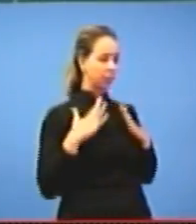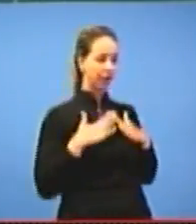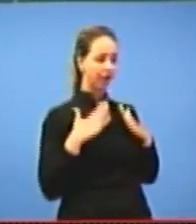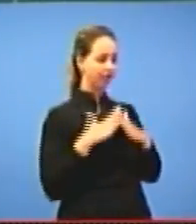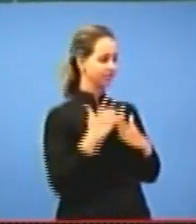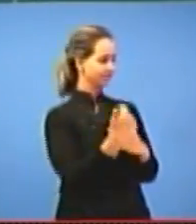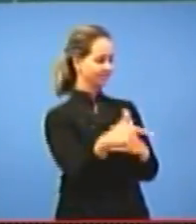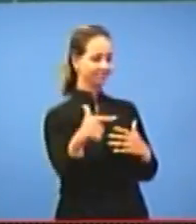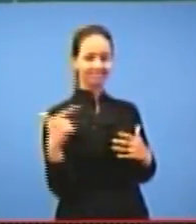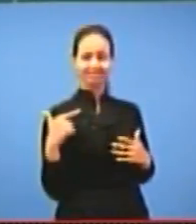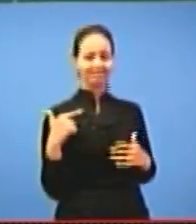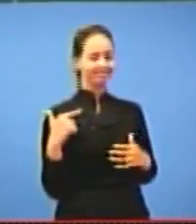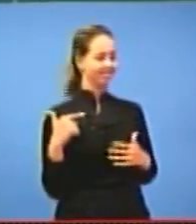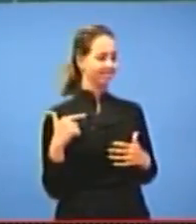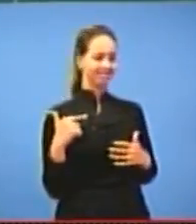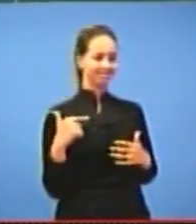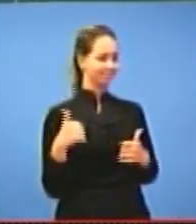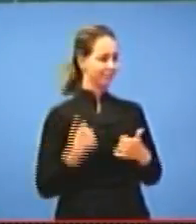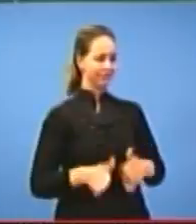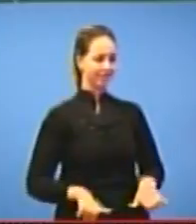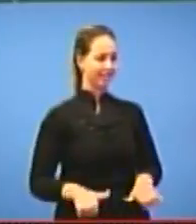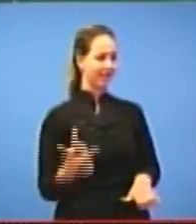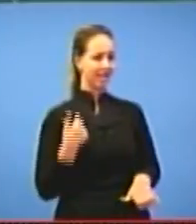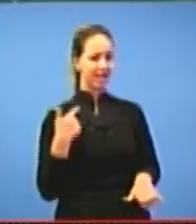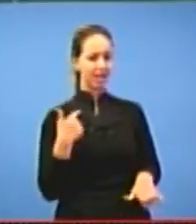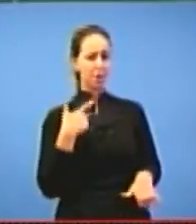tiene dónde apoyar la cabeza.